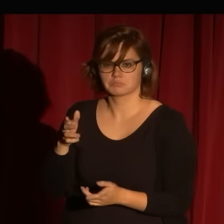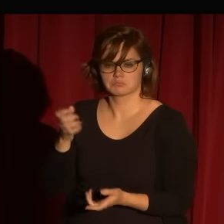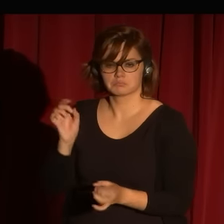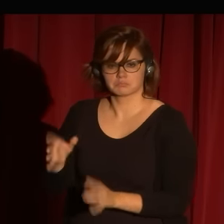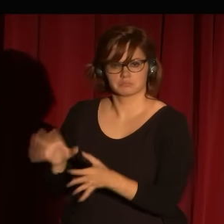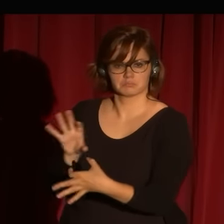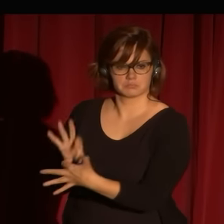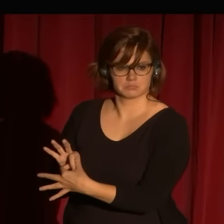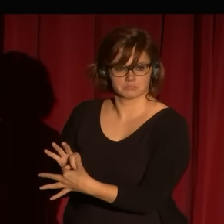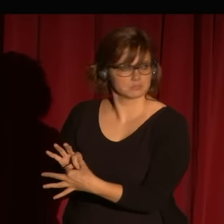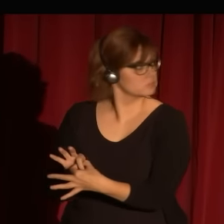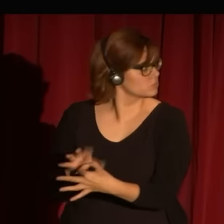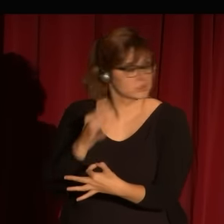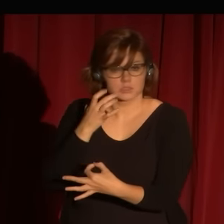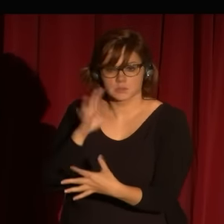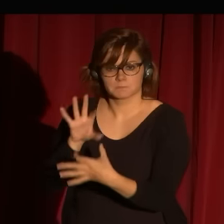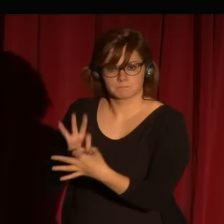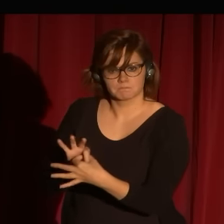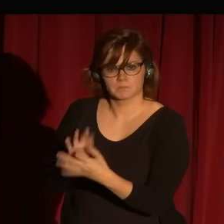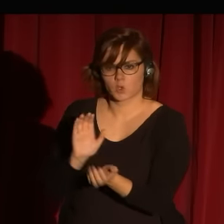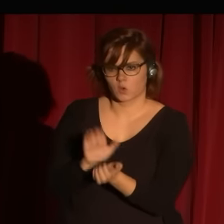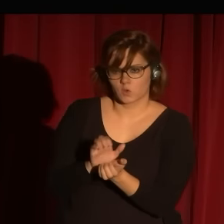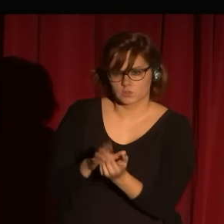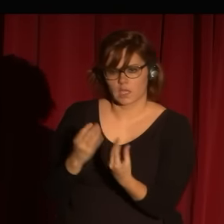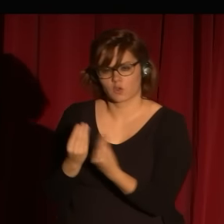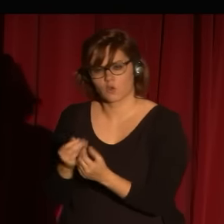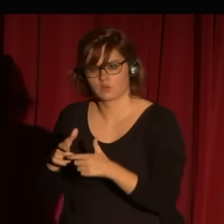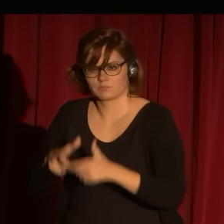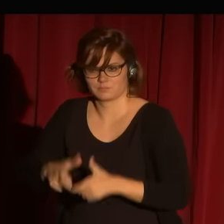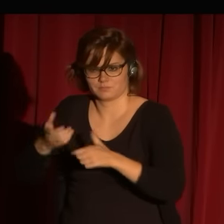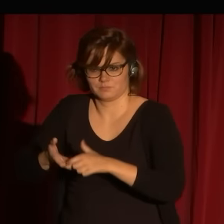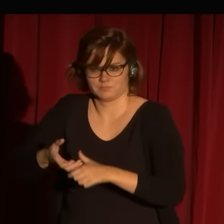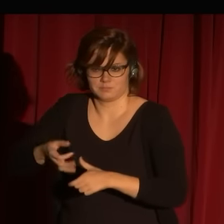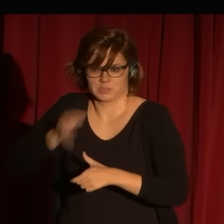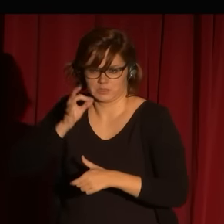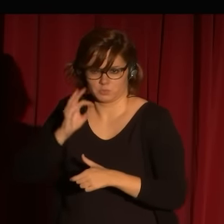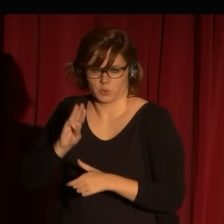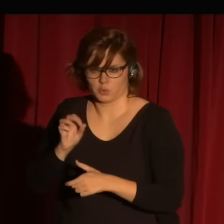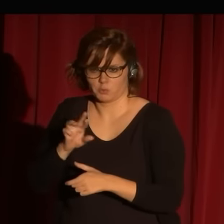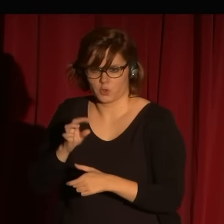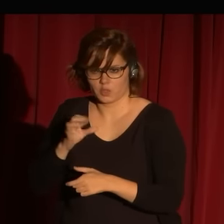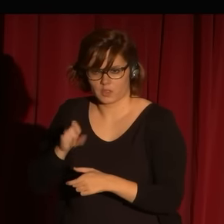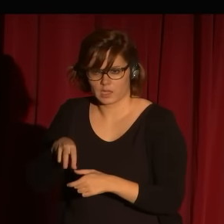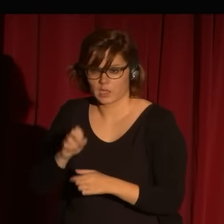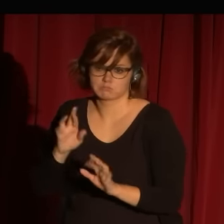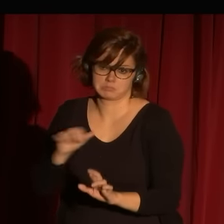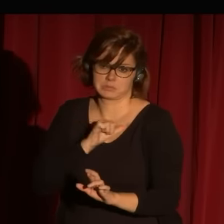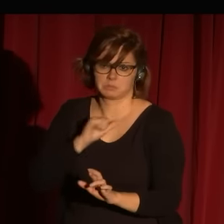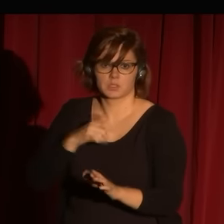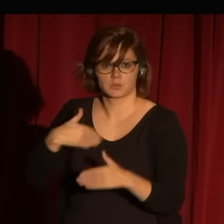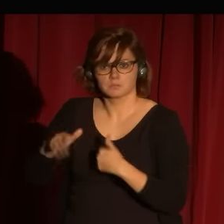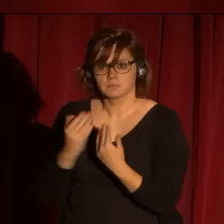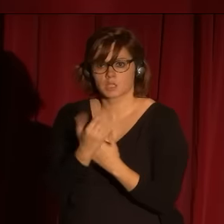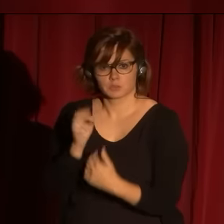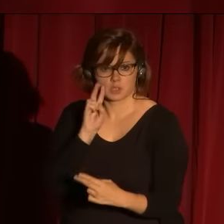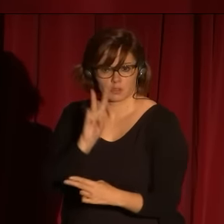mismo vínculo cuando junta a las conchas con esa porcelana Entonces espero por lo tanto que que cuando estéis